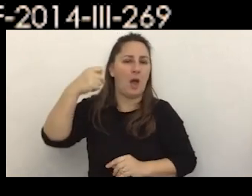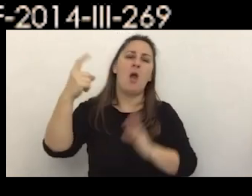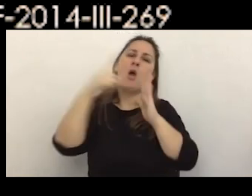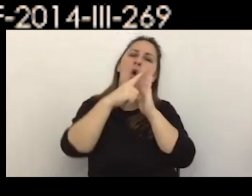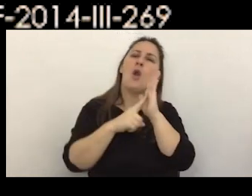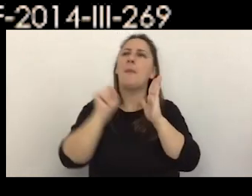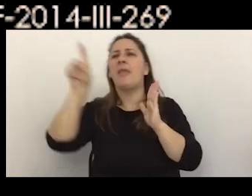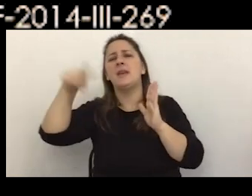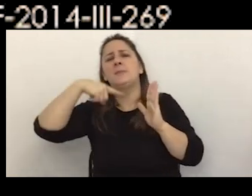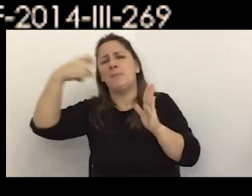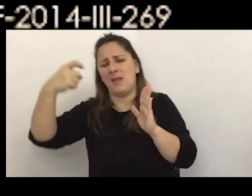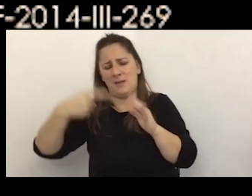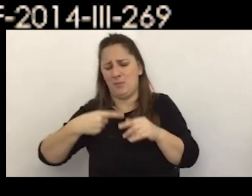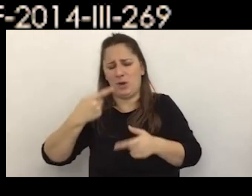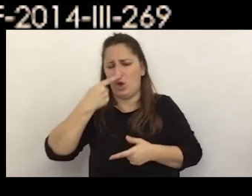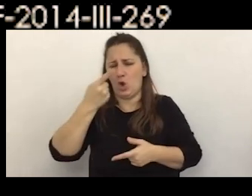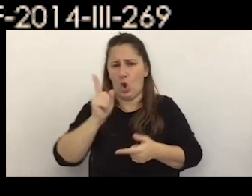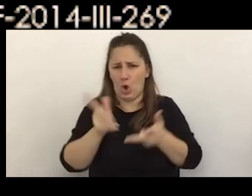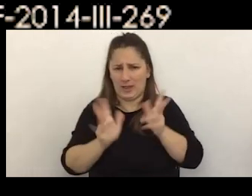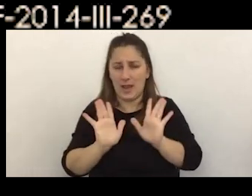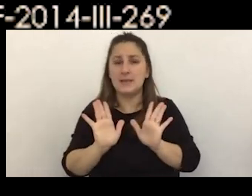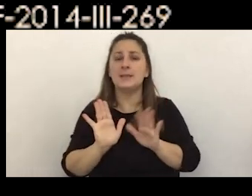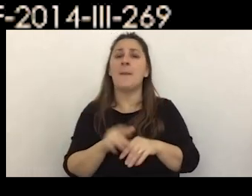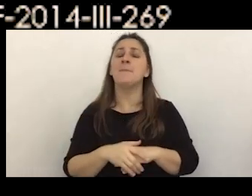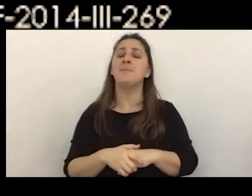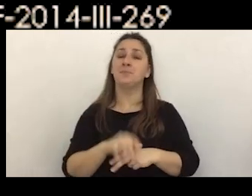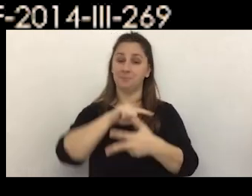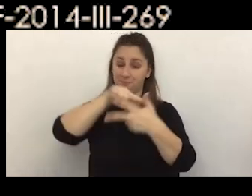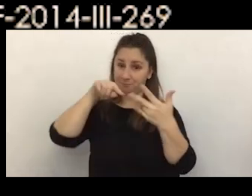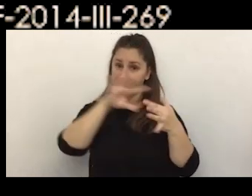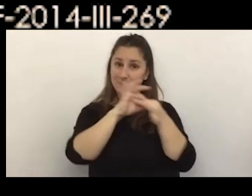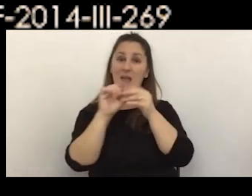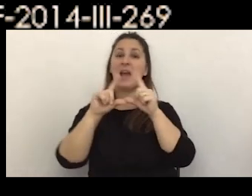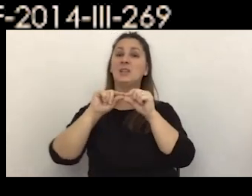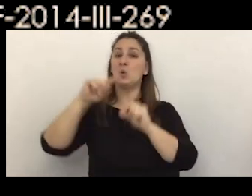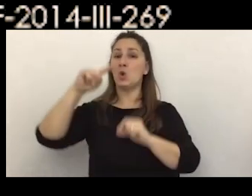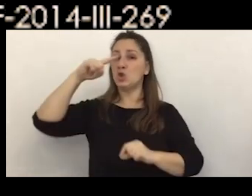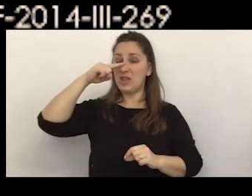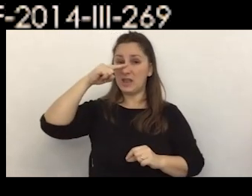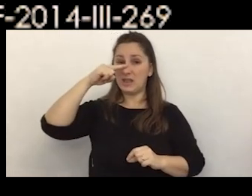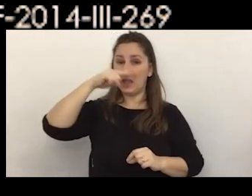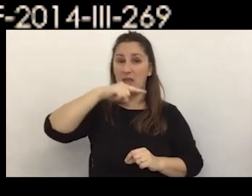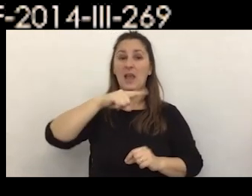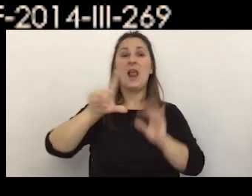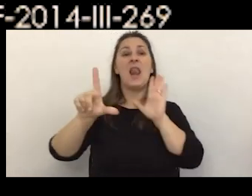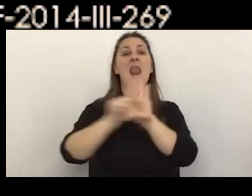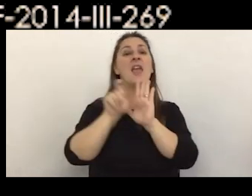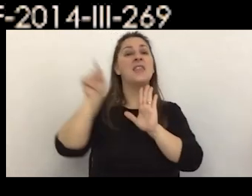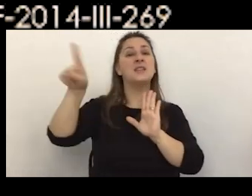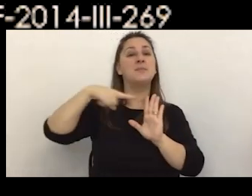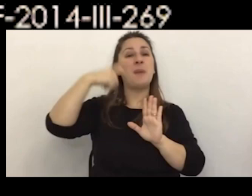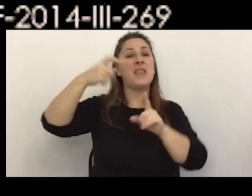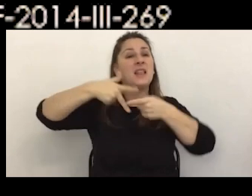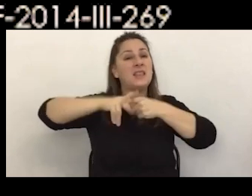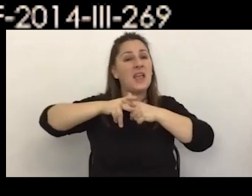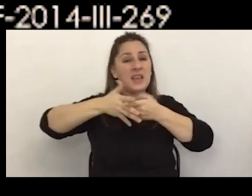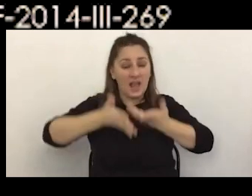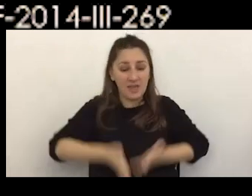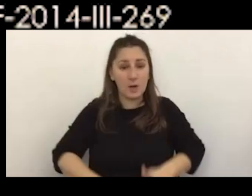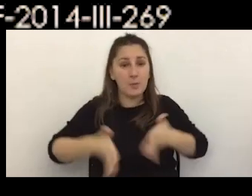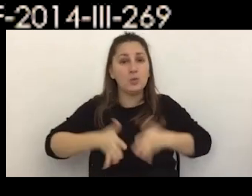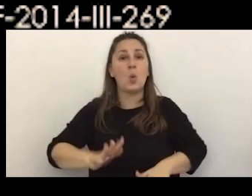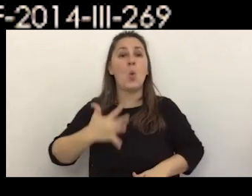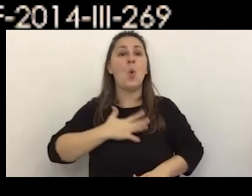porque no viene al caso, pero dice, el artículo 7 de la Ley Española de Técnicas de Reproducción Humana Asistida,